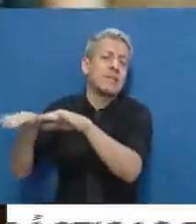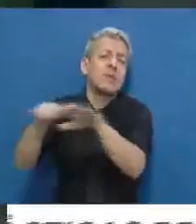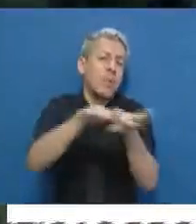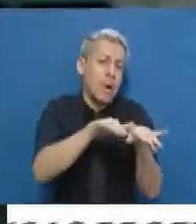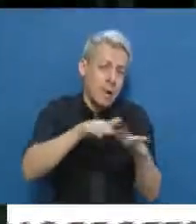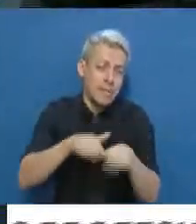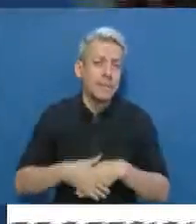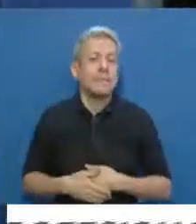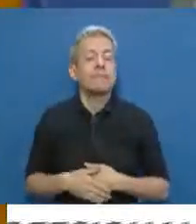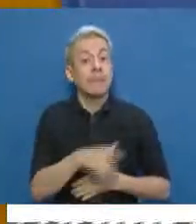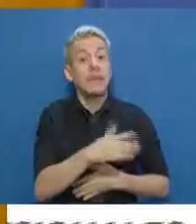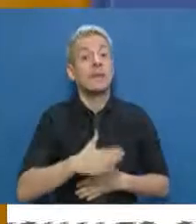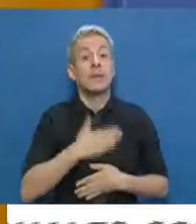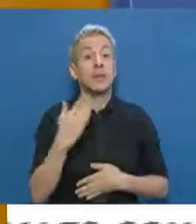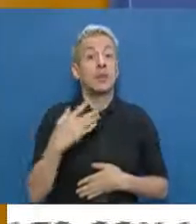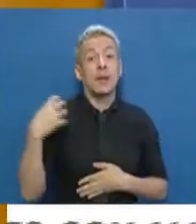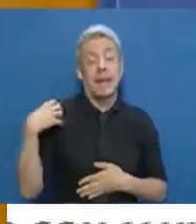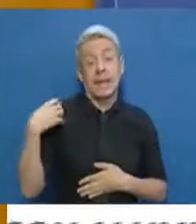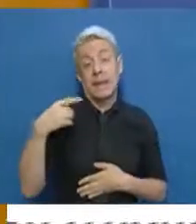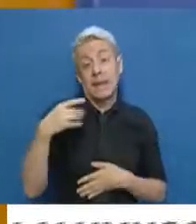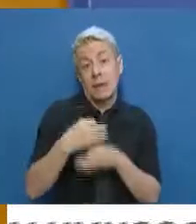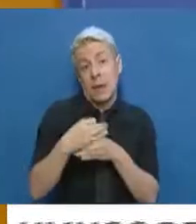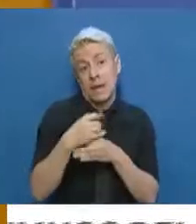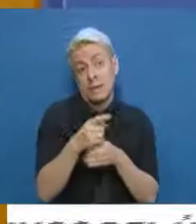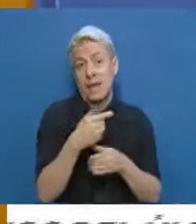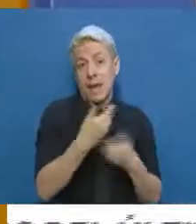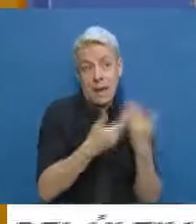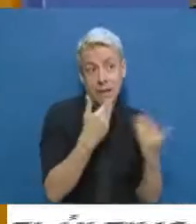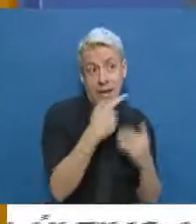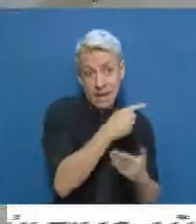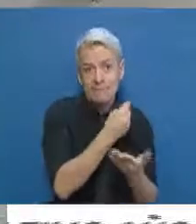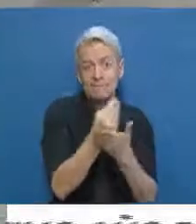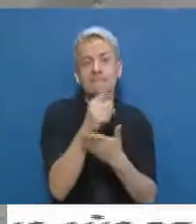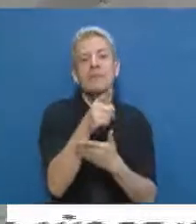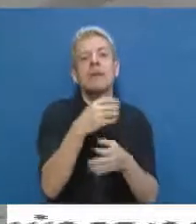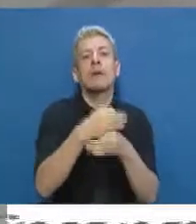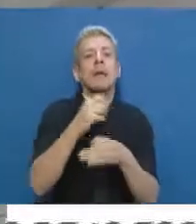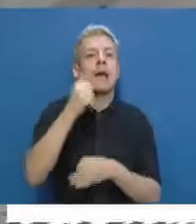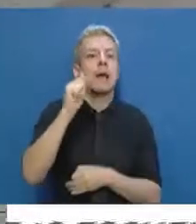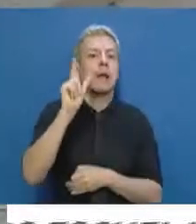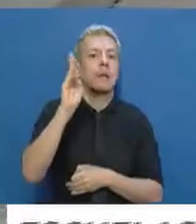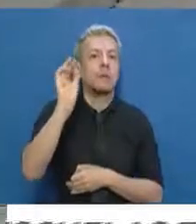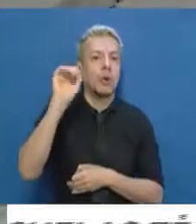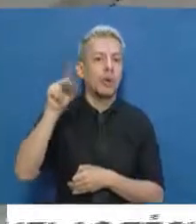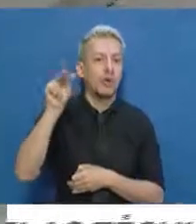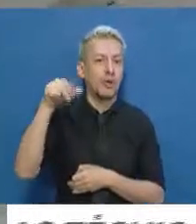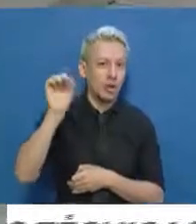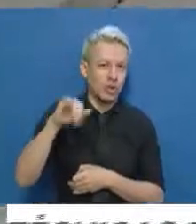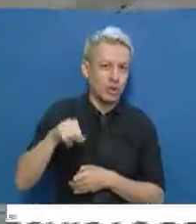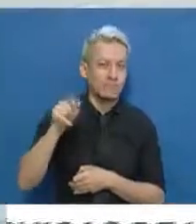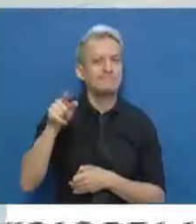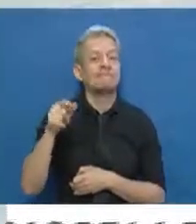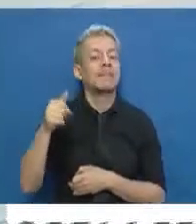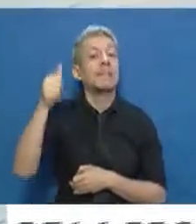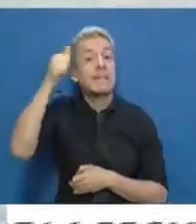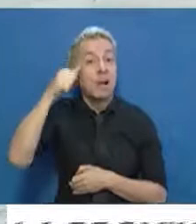en principio con el director general de escuelas que estuvo presente en la escuela Albornoz de Cortés de San Roque, Maipú, y